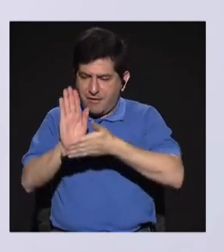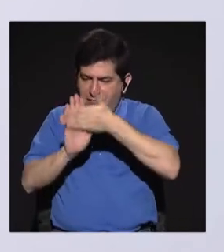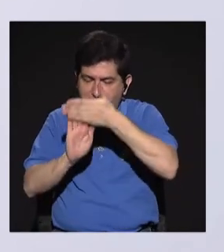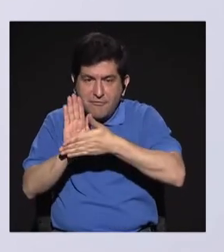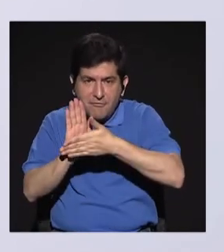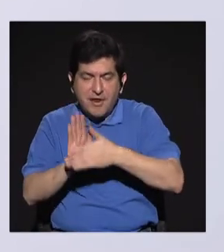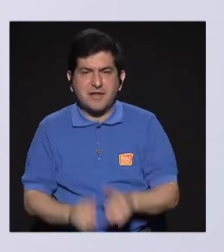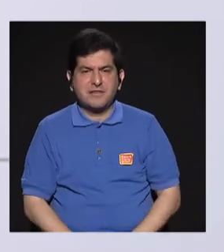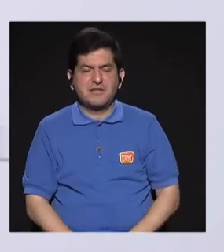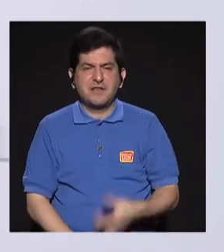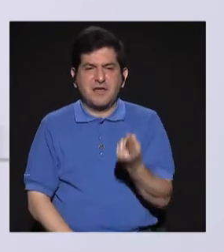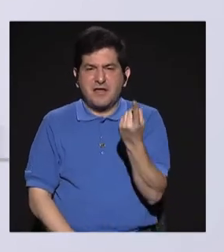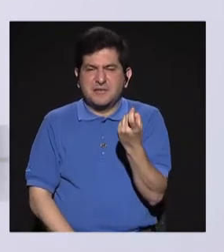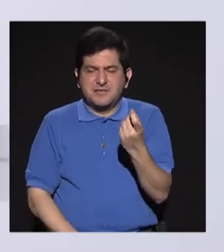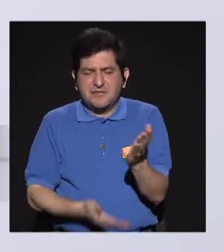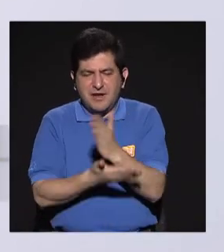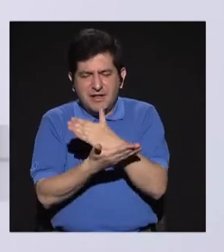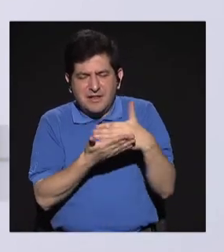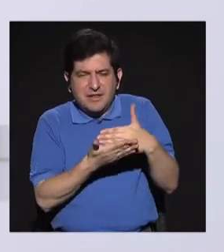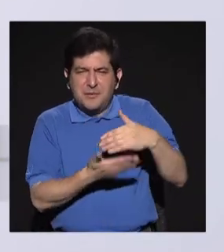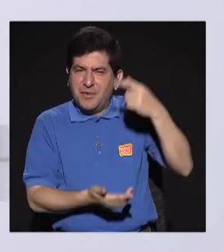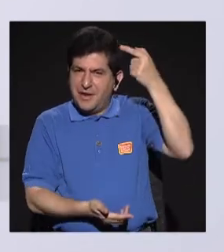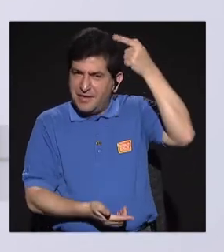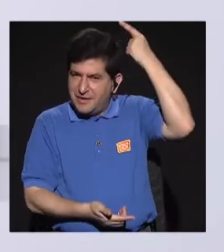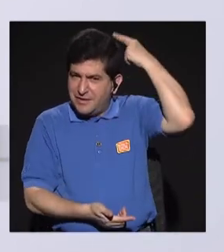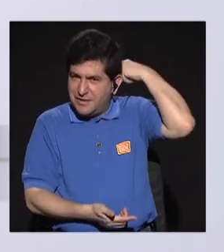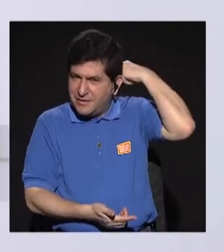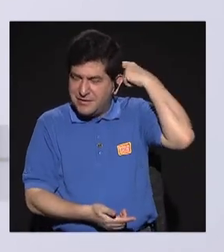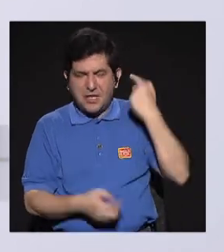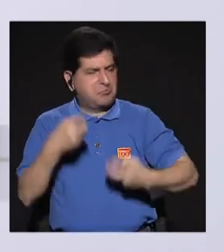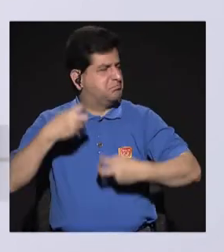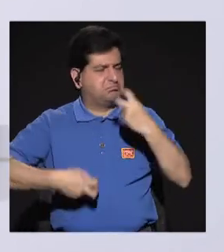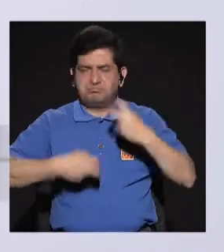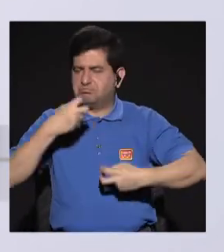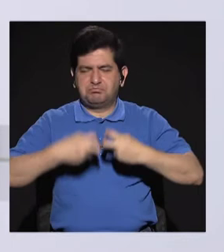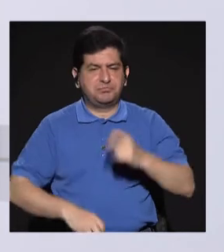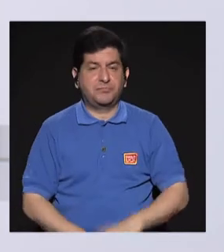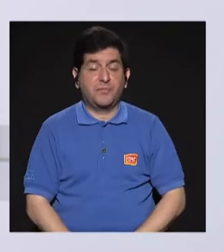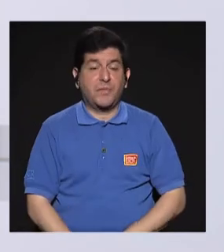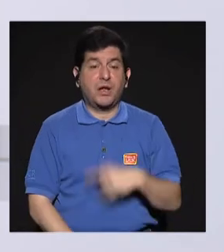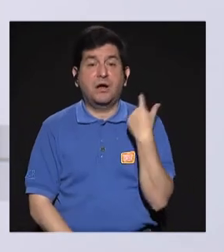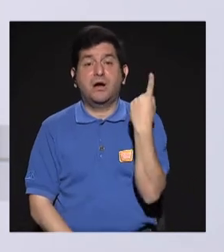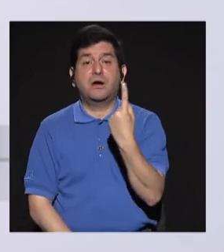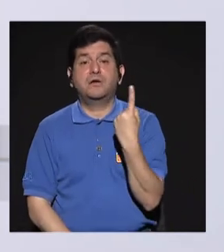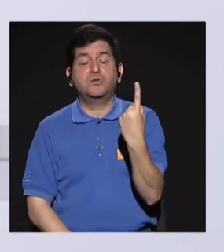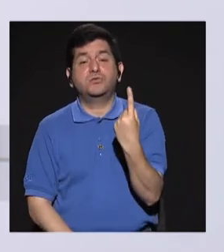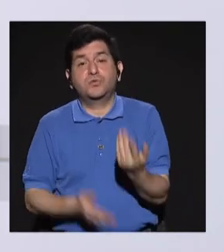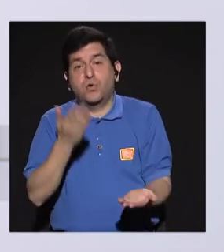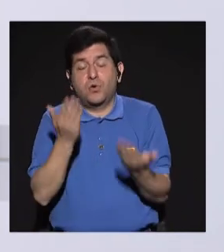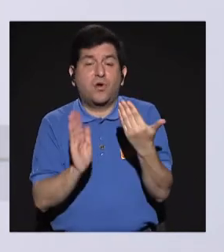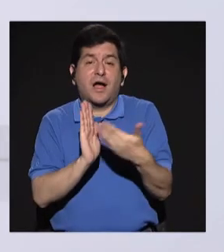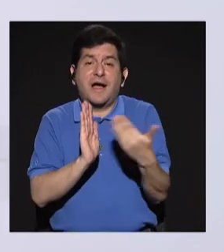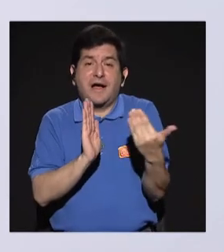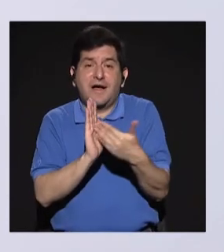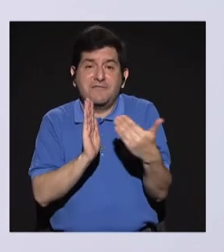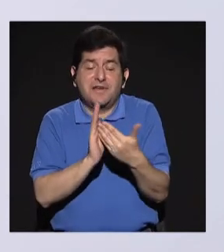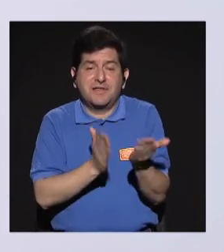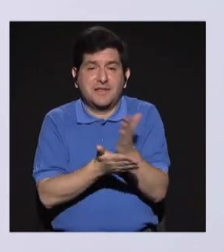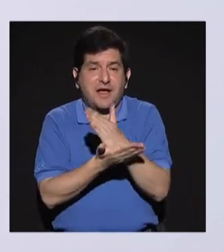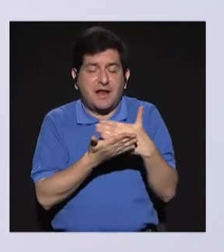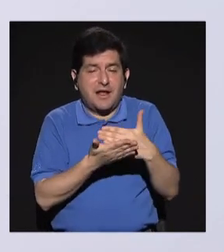si nos falta algo el neuro cráneo tal vez no es tan tan tan problemático excepto que